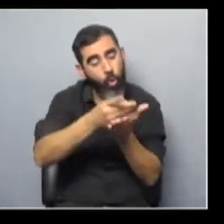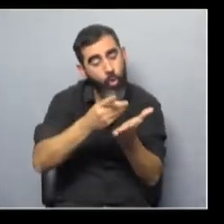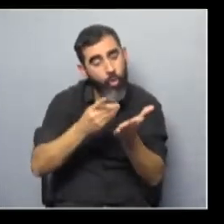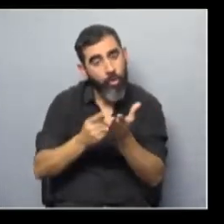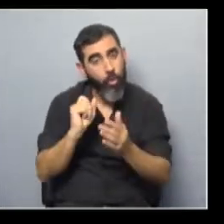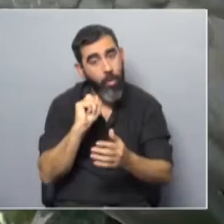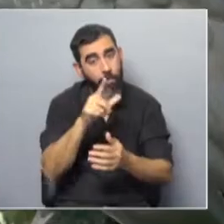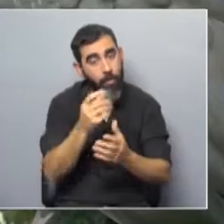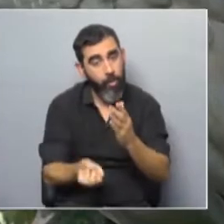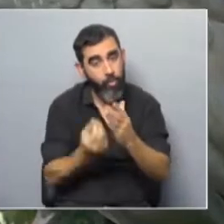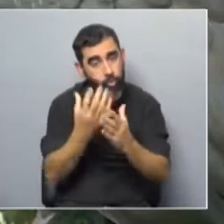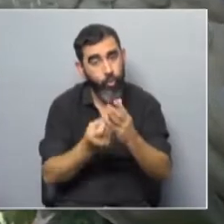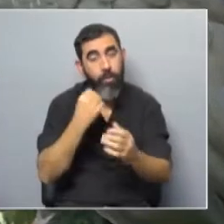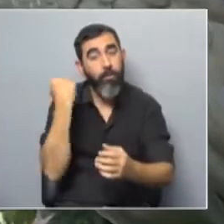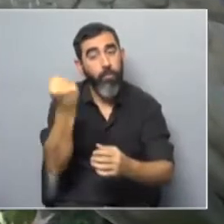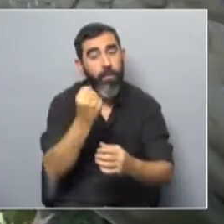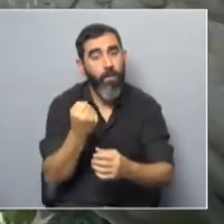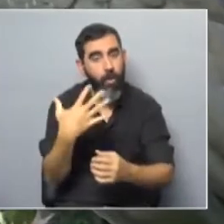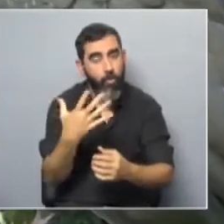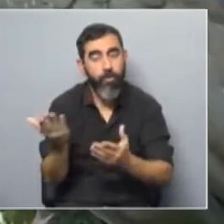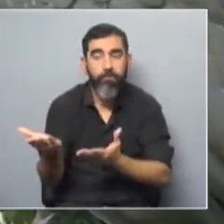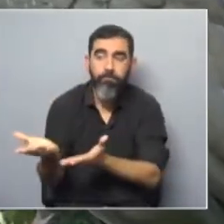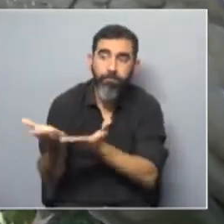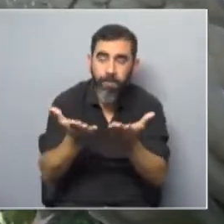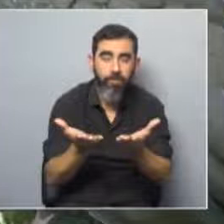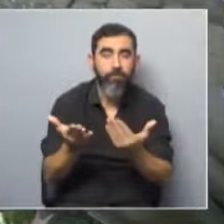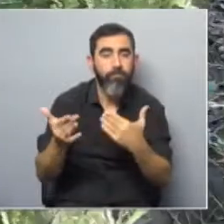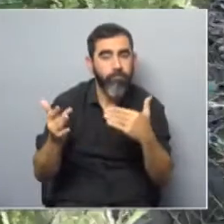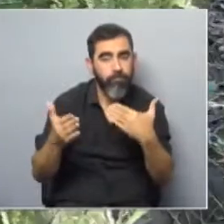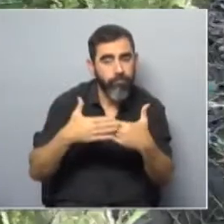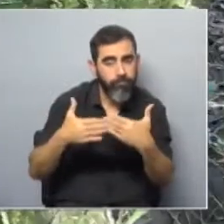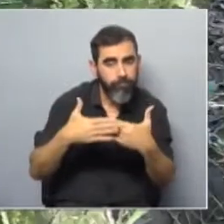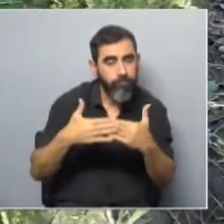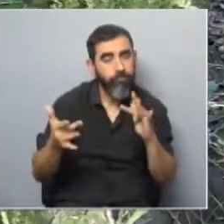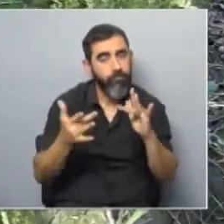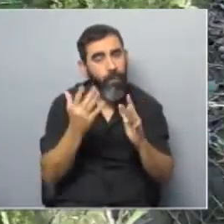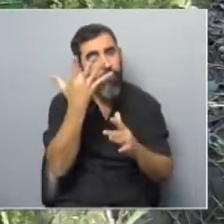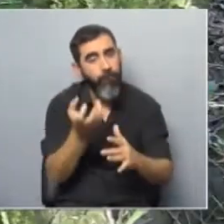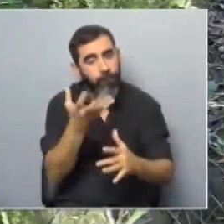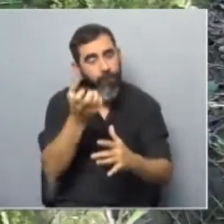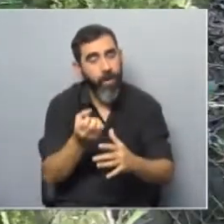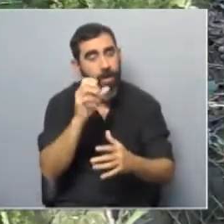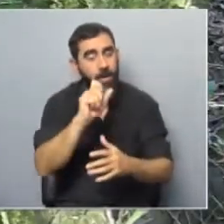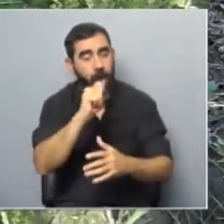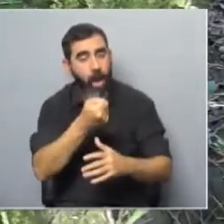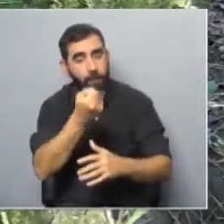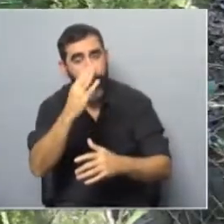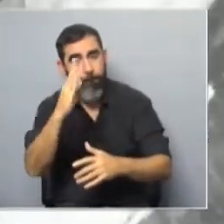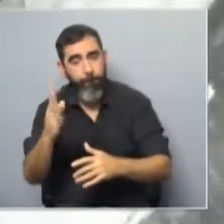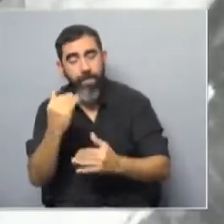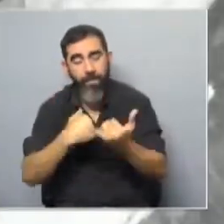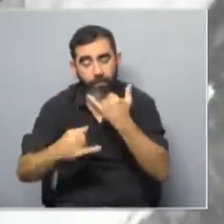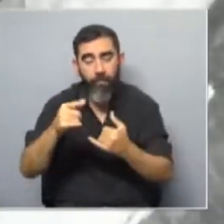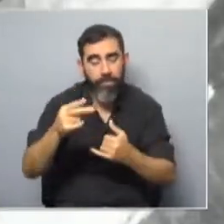son muy valiosos. Invitamos a la población a que se acerque, a que se baje la aplicación y a que se informe sobre